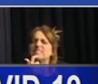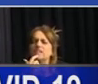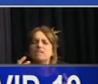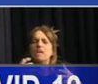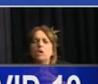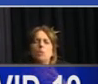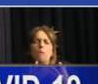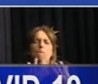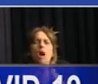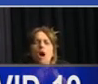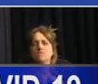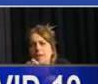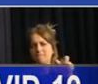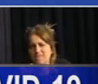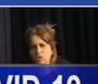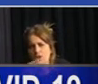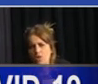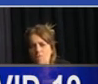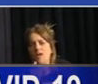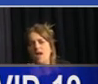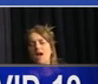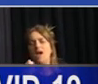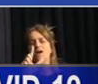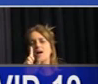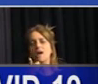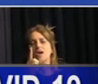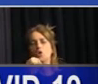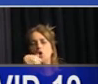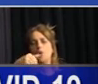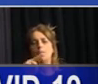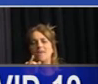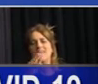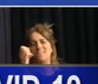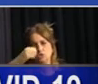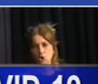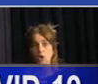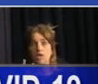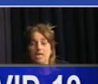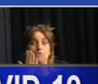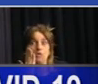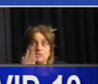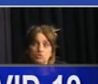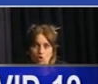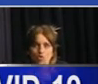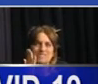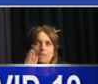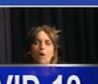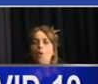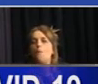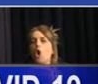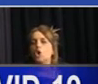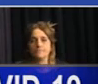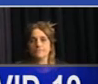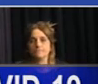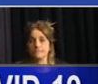discutido y queremos que específicamente se defina y que todos tengamos claros las reglas a